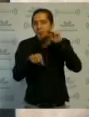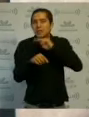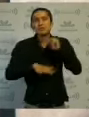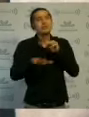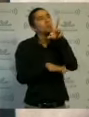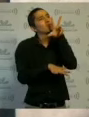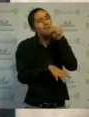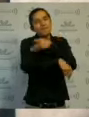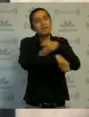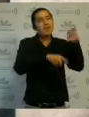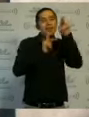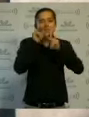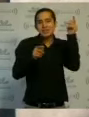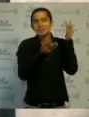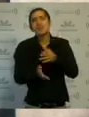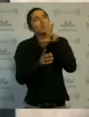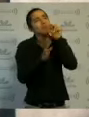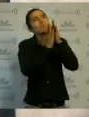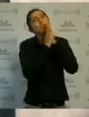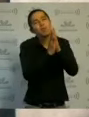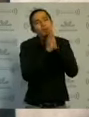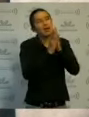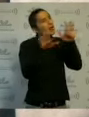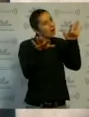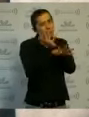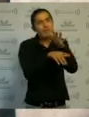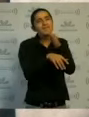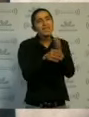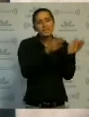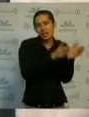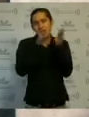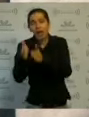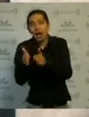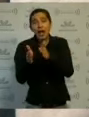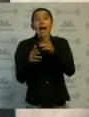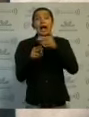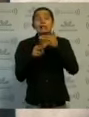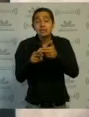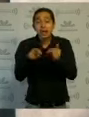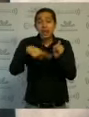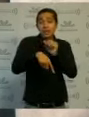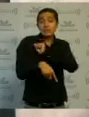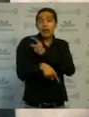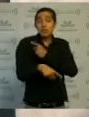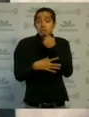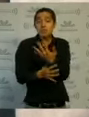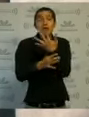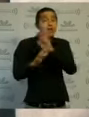ver a sus familiares hasta que la autoridad sanitaria levante el periodo de